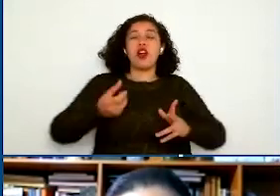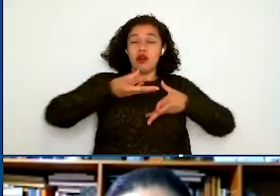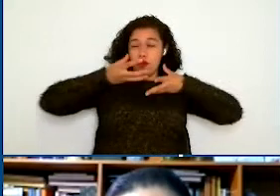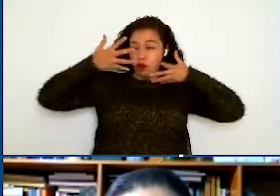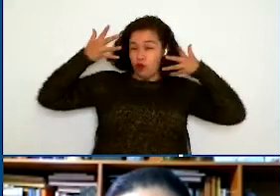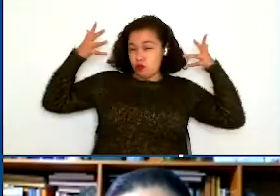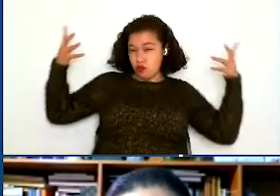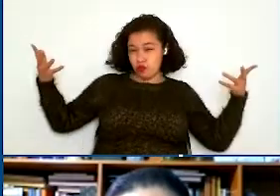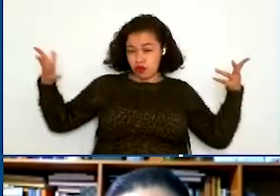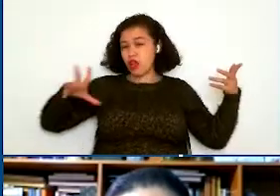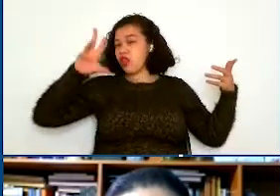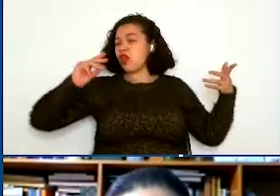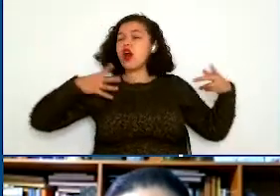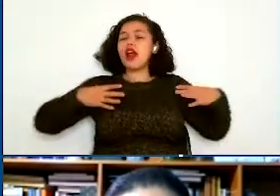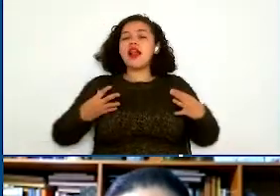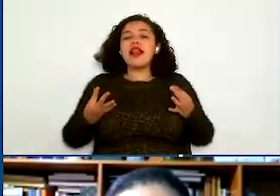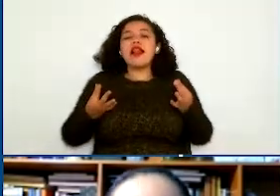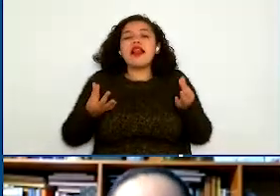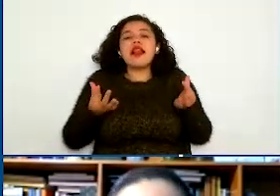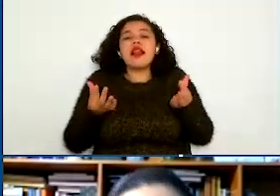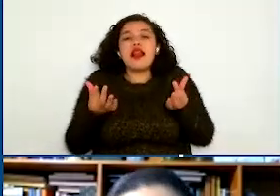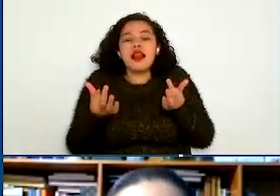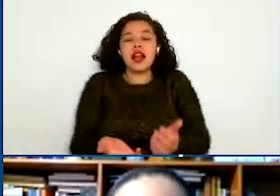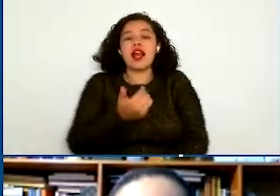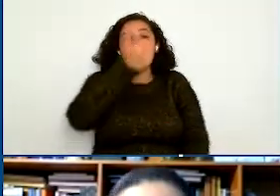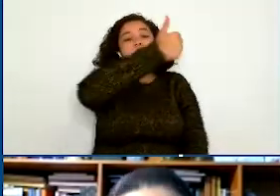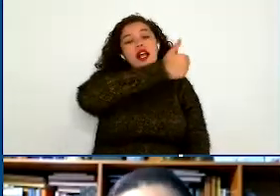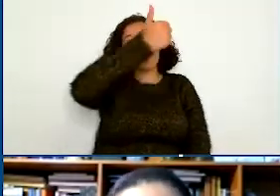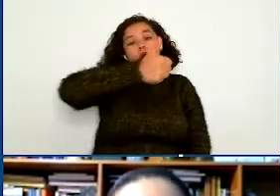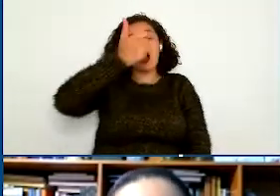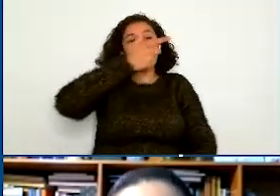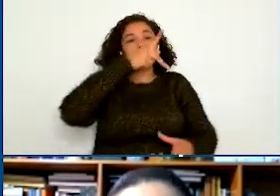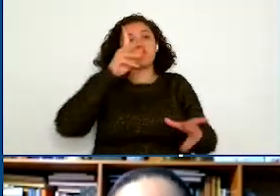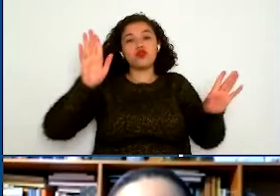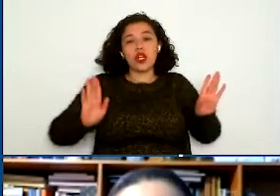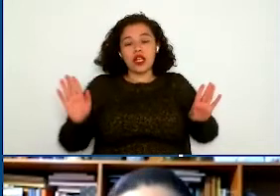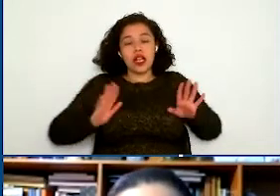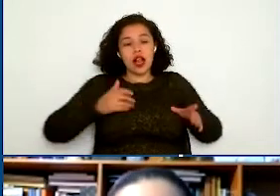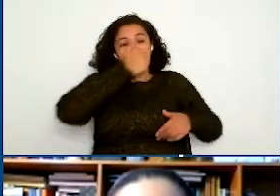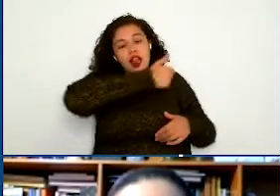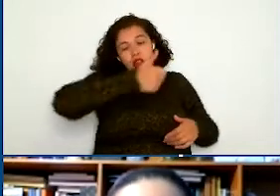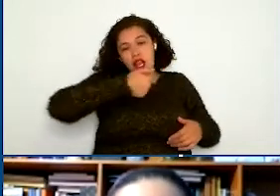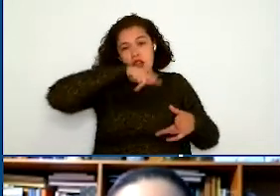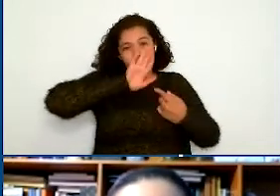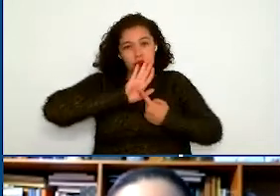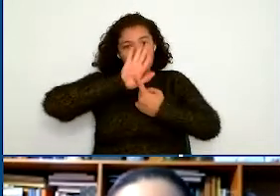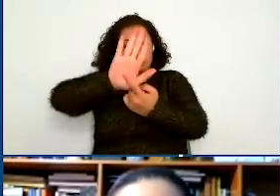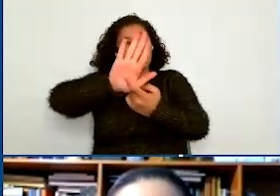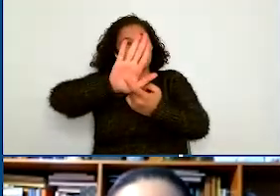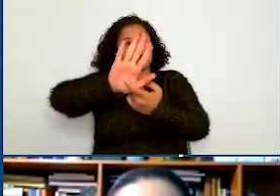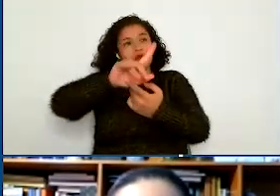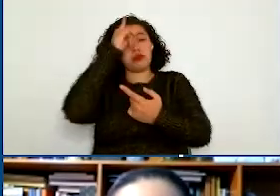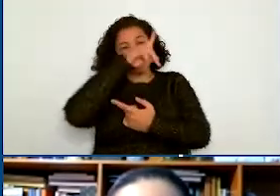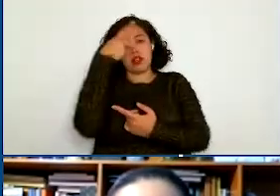pido la calidad en cada una de las actitudes que yo muestre para